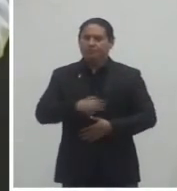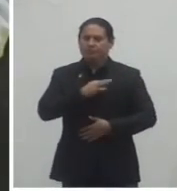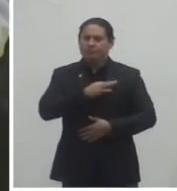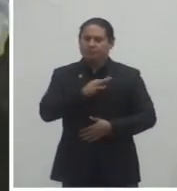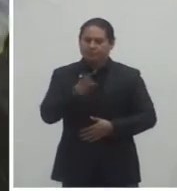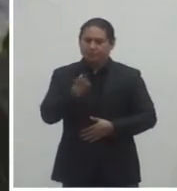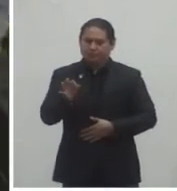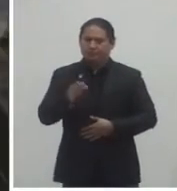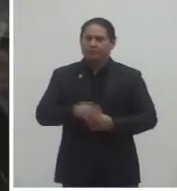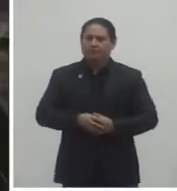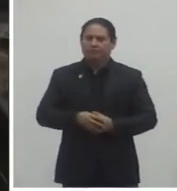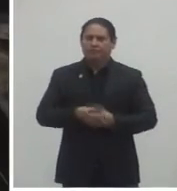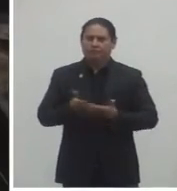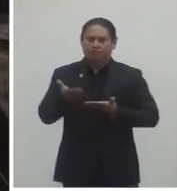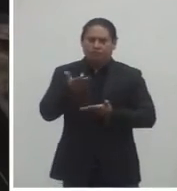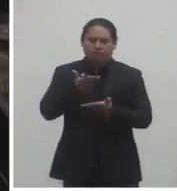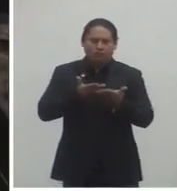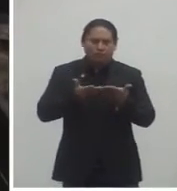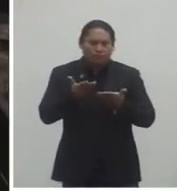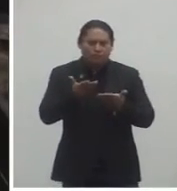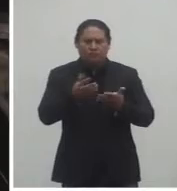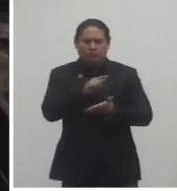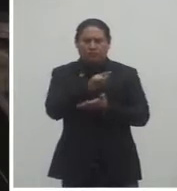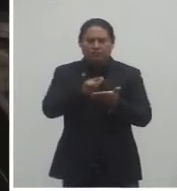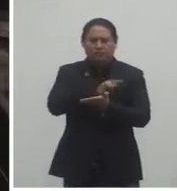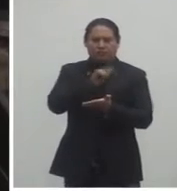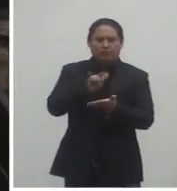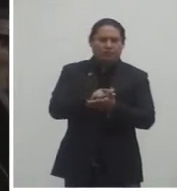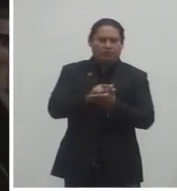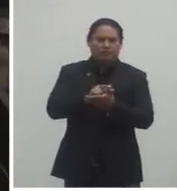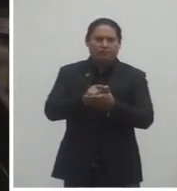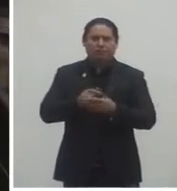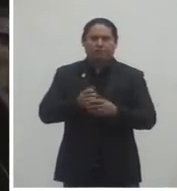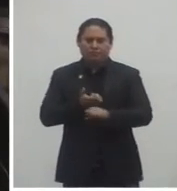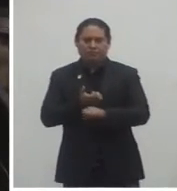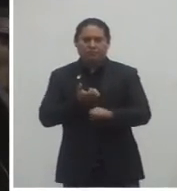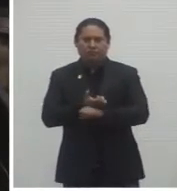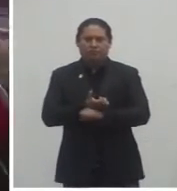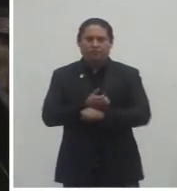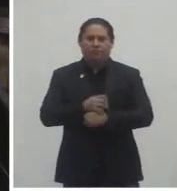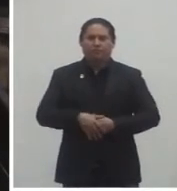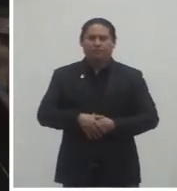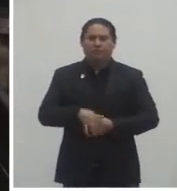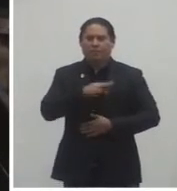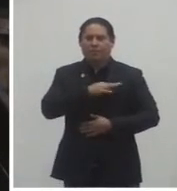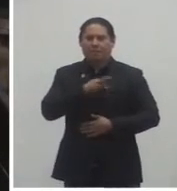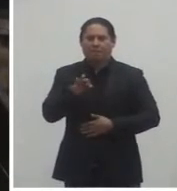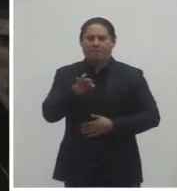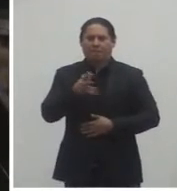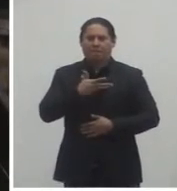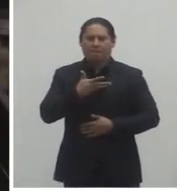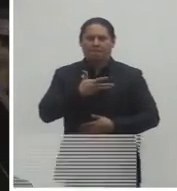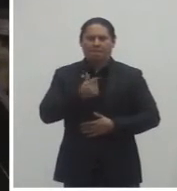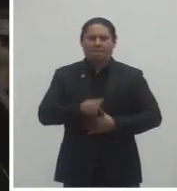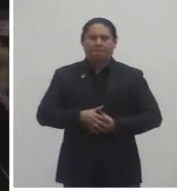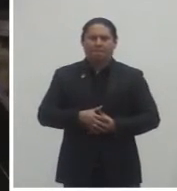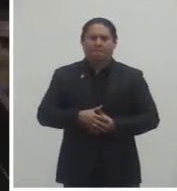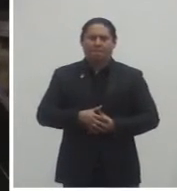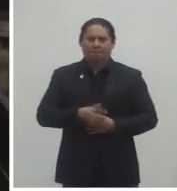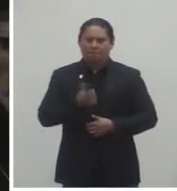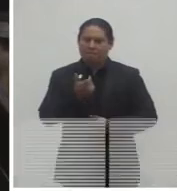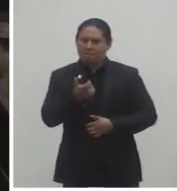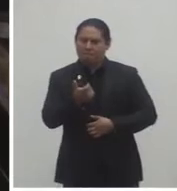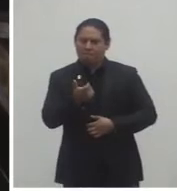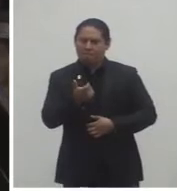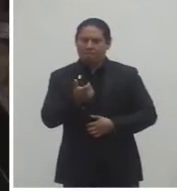puedan armonizar las leyes respectivas en los estados y que podamos tener el